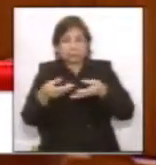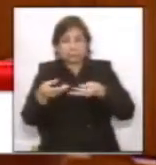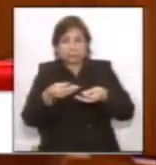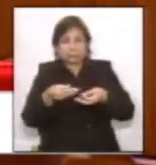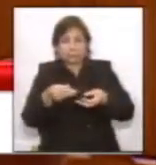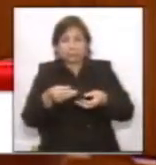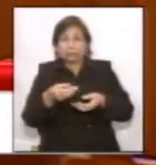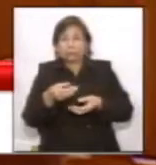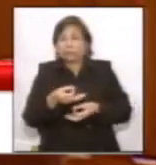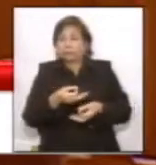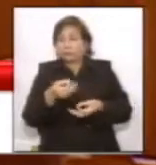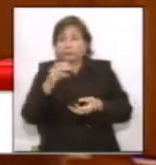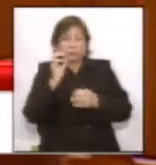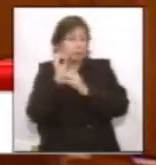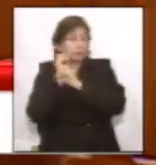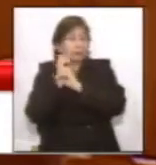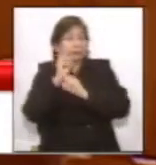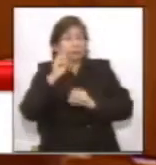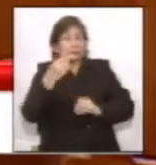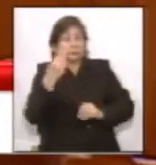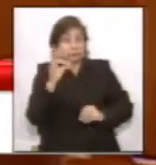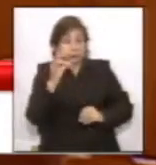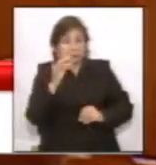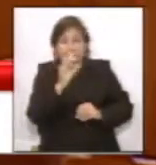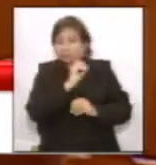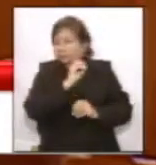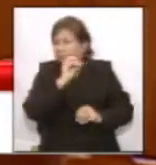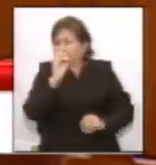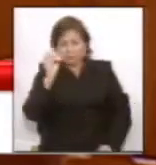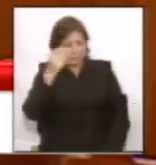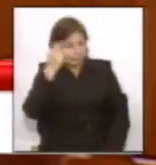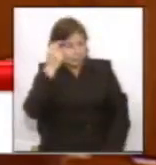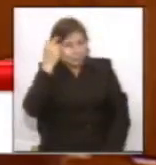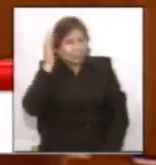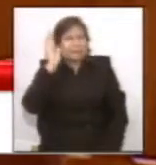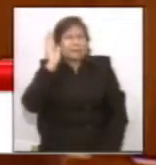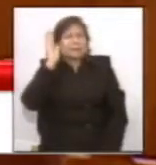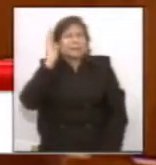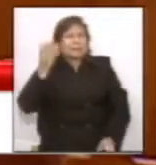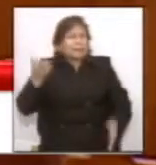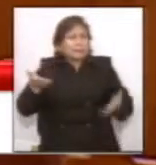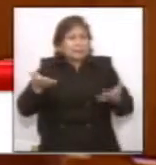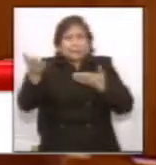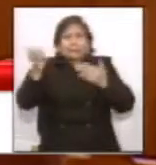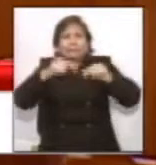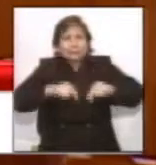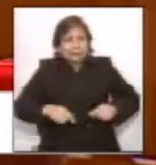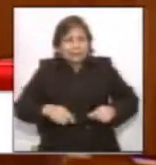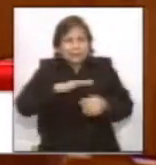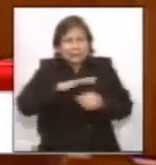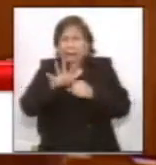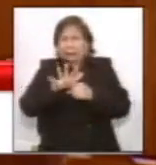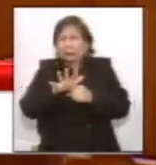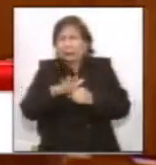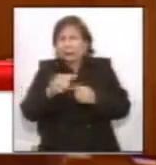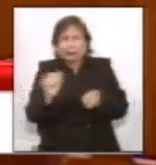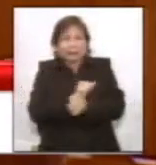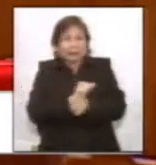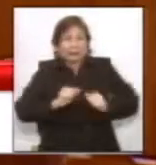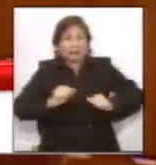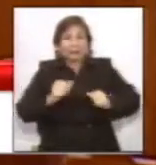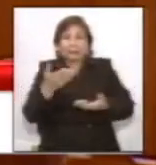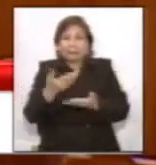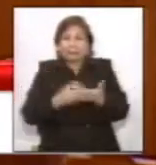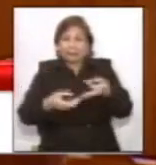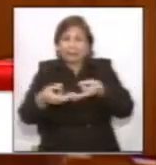Finanzas, en octubre del 2019, nadie imaginó jamás que vendría una pandemia que sacudiría la